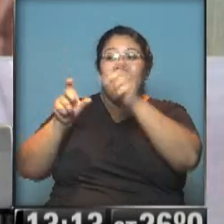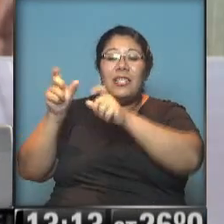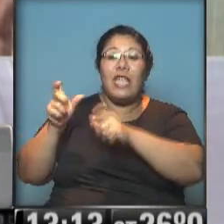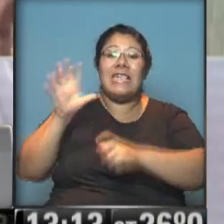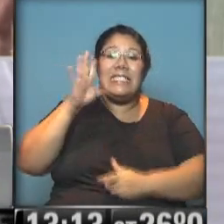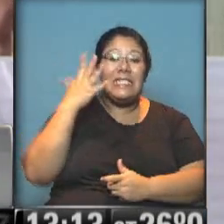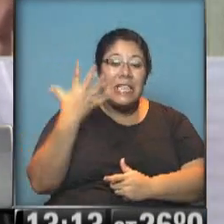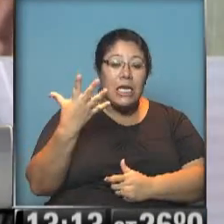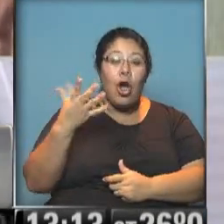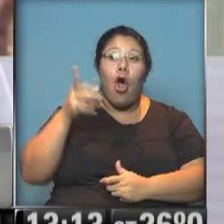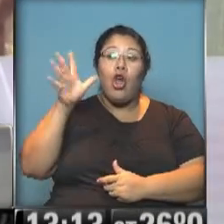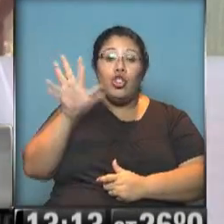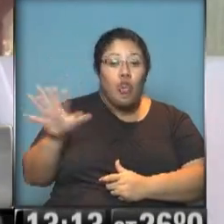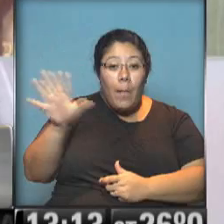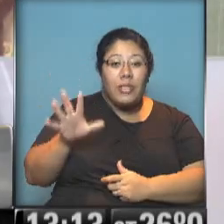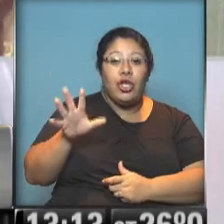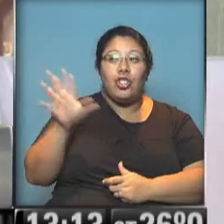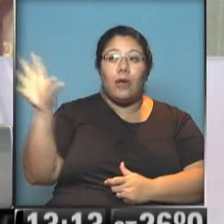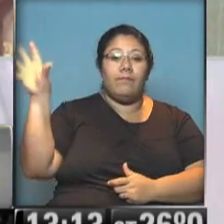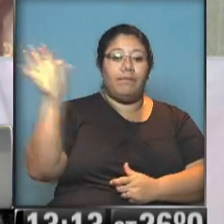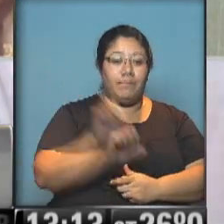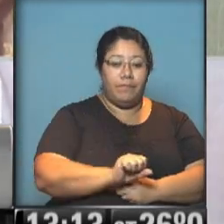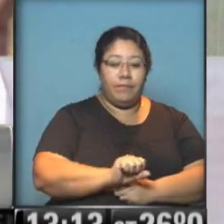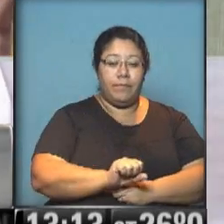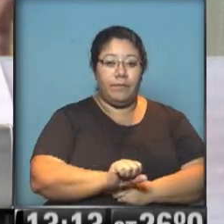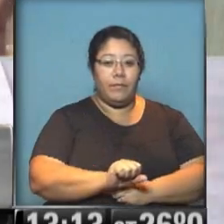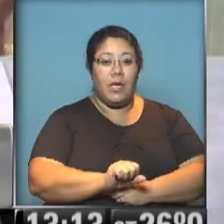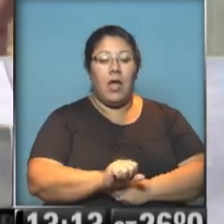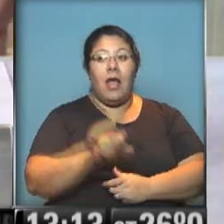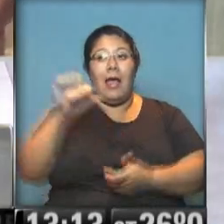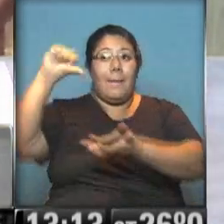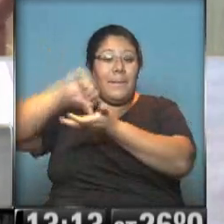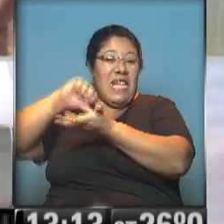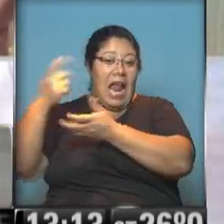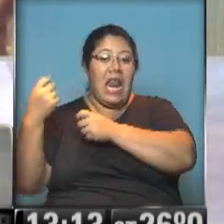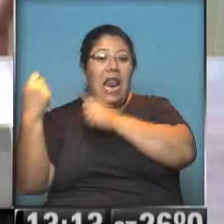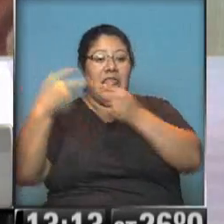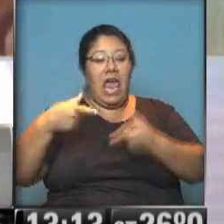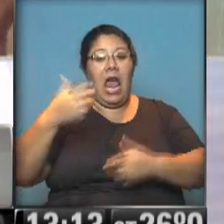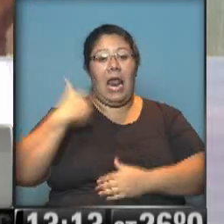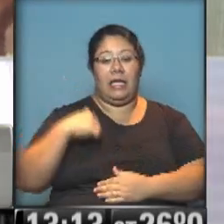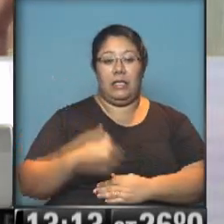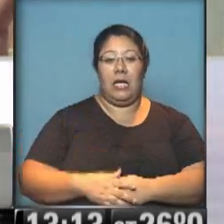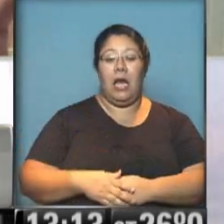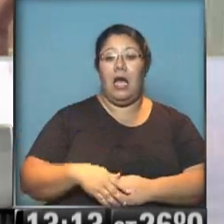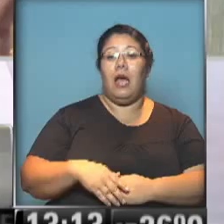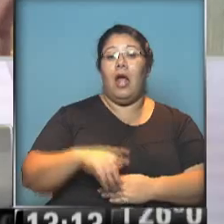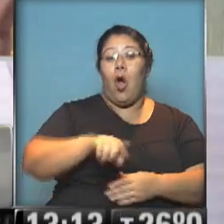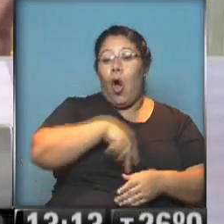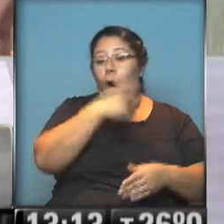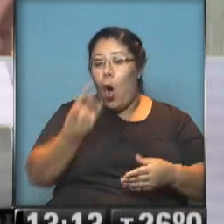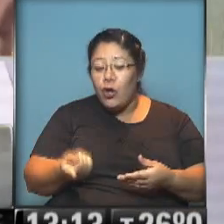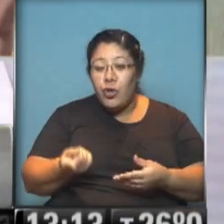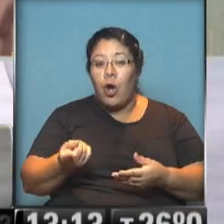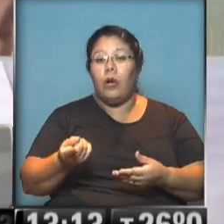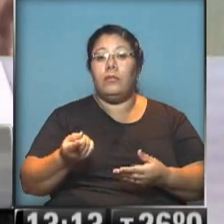hay larguísimos tramos esto ya lo dijo la presidenta el domingo esté evaluando que la gestión del gobierno ha sido muy buena todo lo contrario de lo que decía la